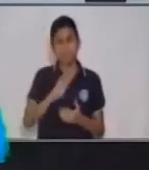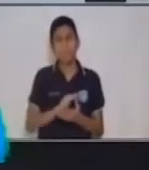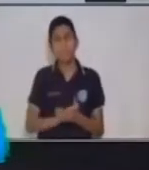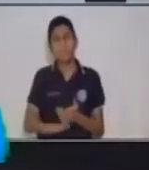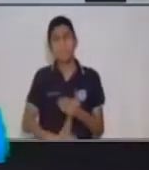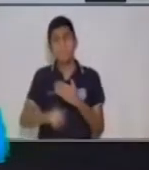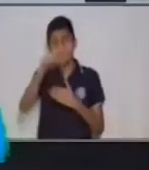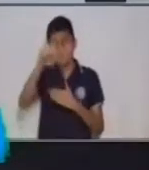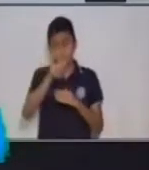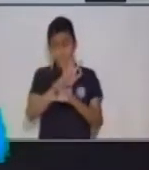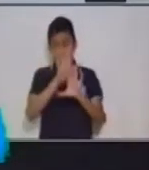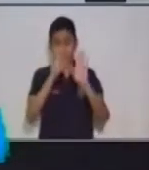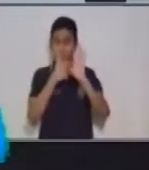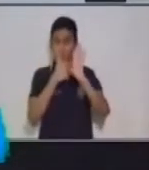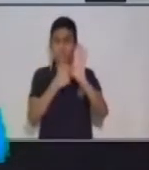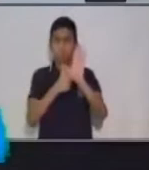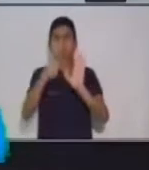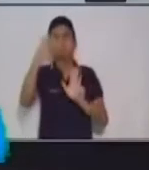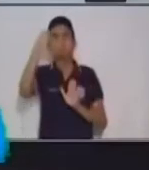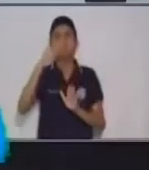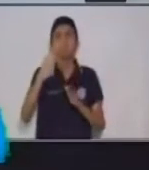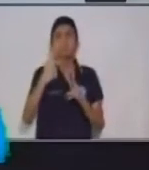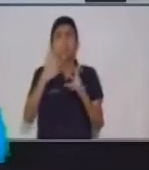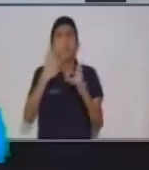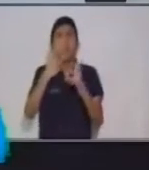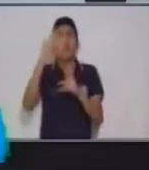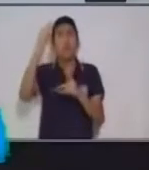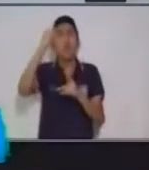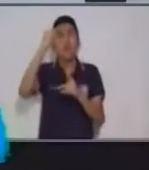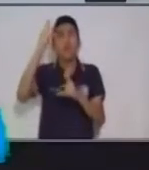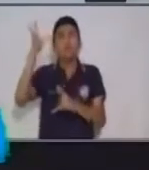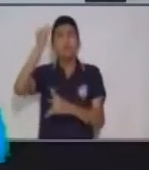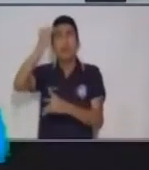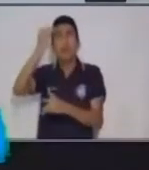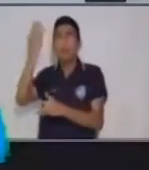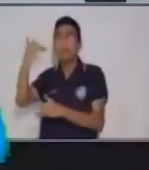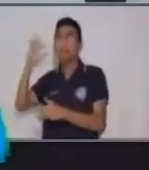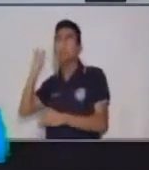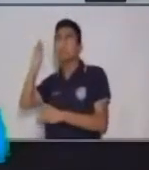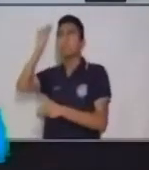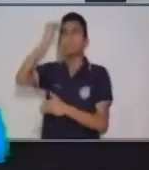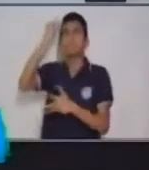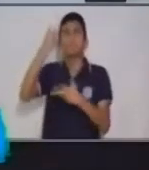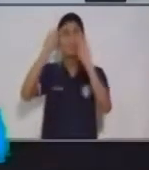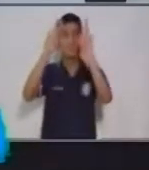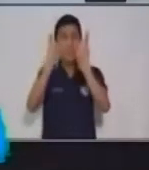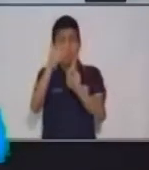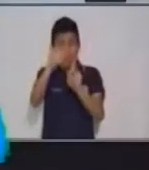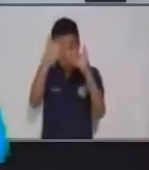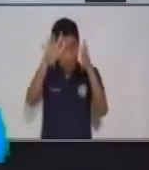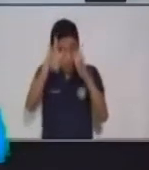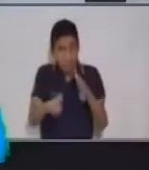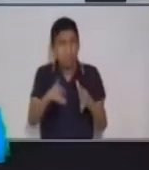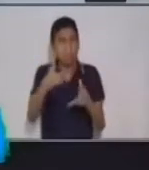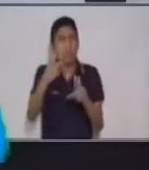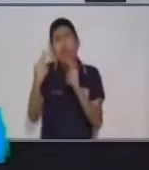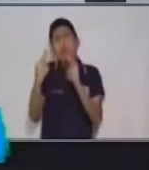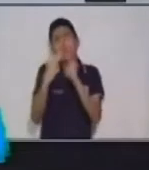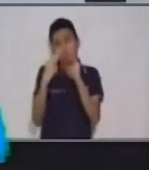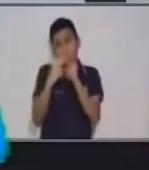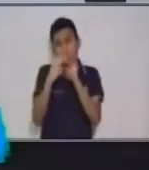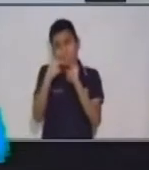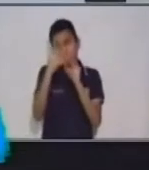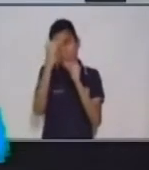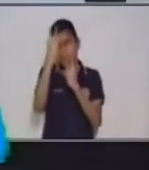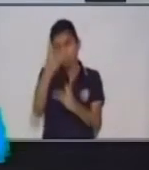entonces la clase de este día haciendo un recordatorio de datos importantes que debes de conocer en clase. Y es de